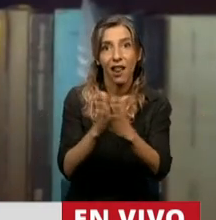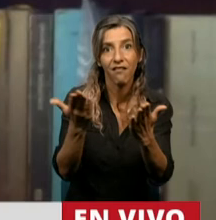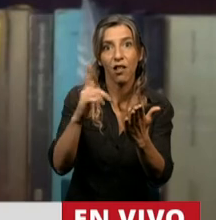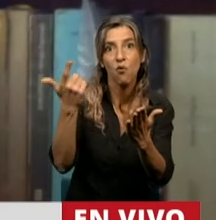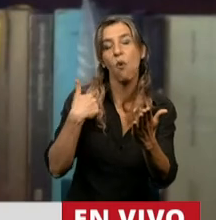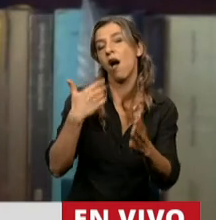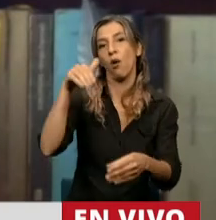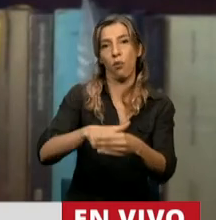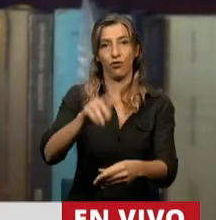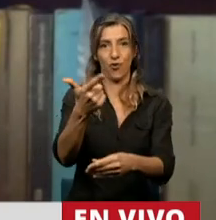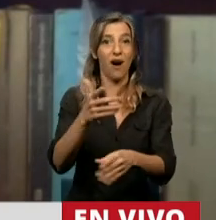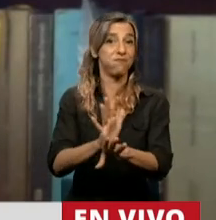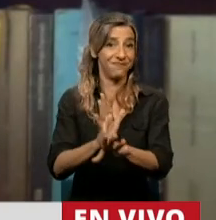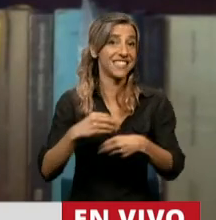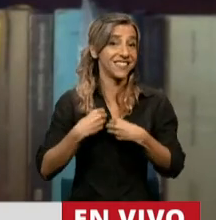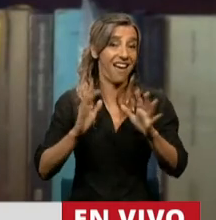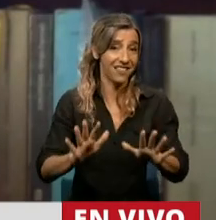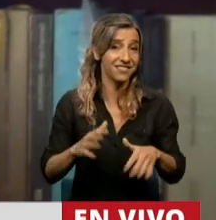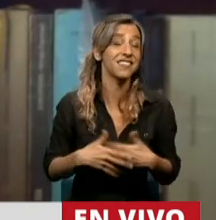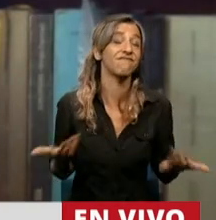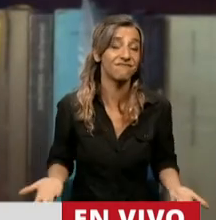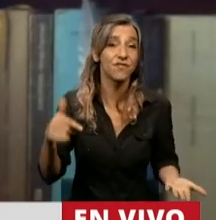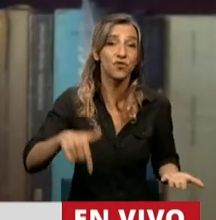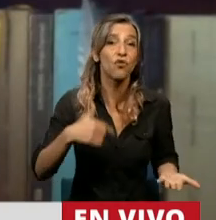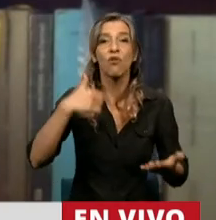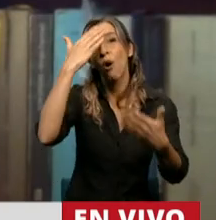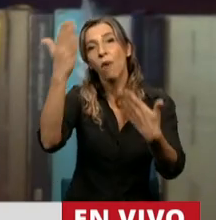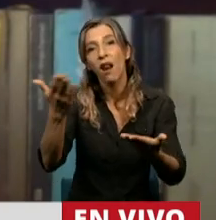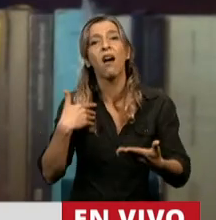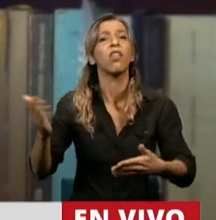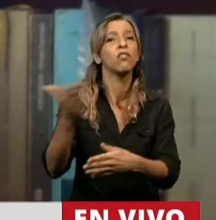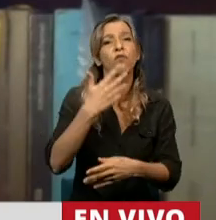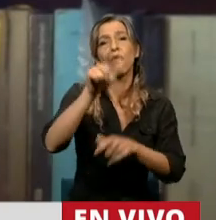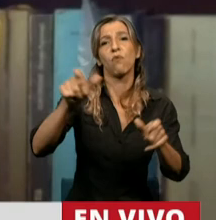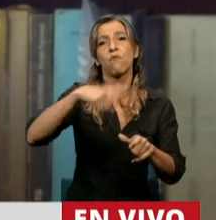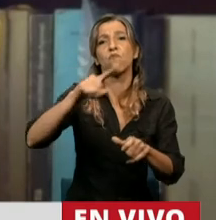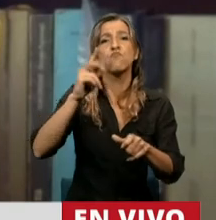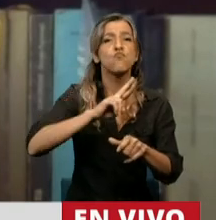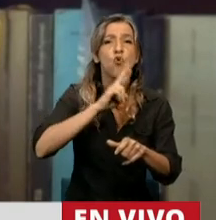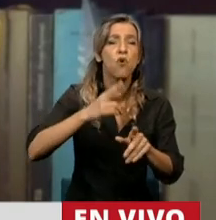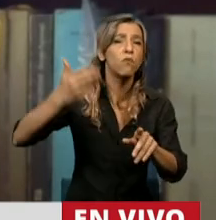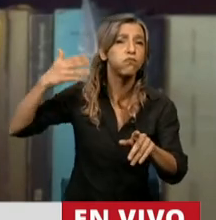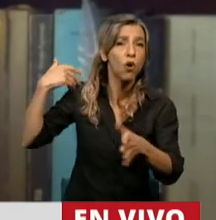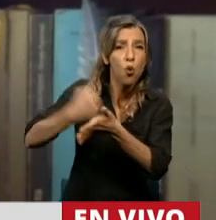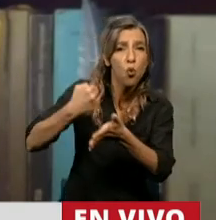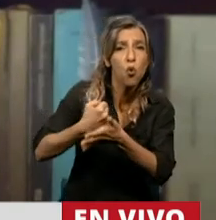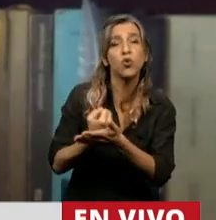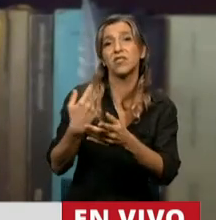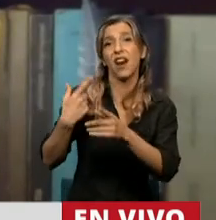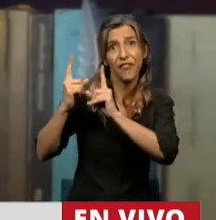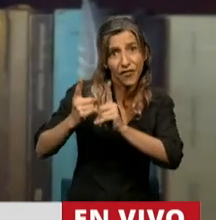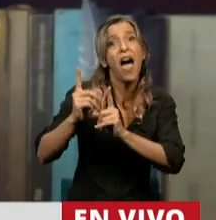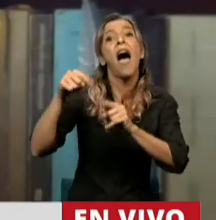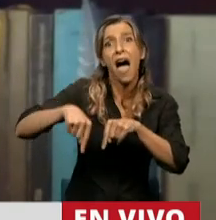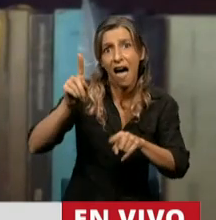señor presidente, es un homenaje a todas las luchadoras mujeres de antes, de ahora y